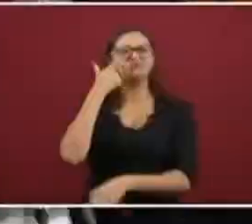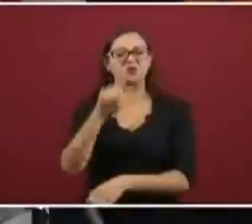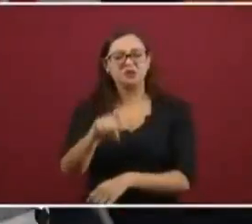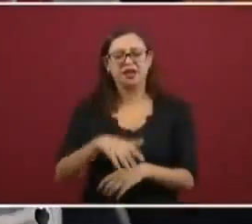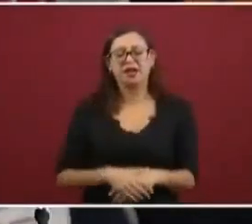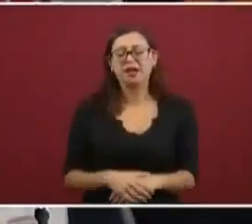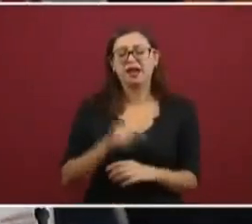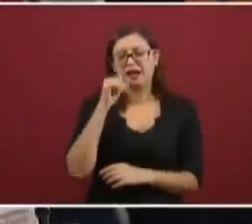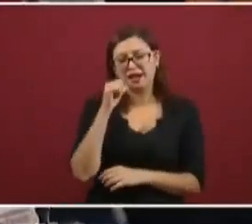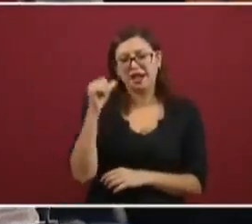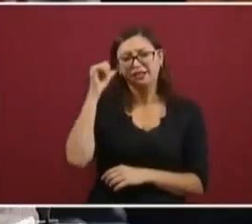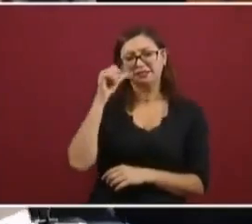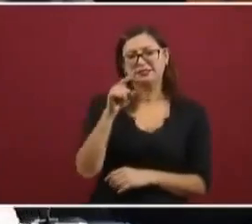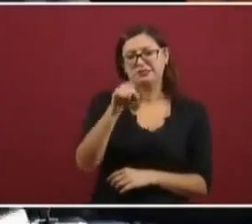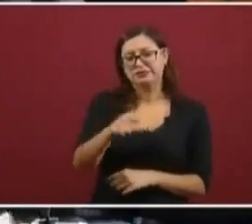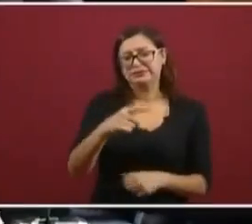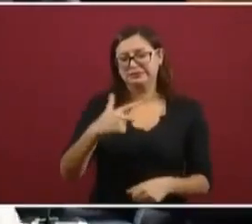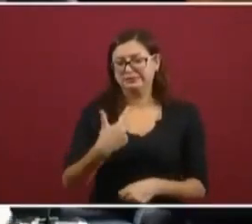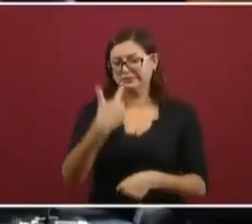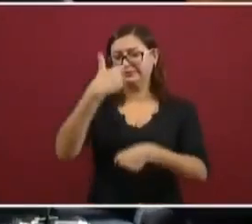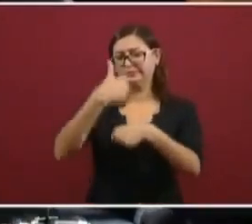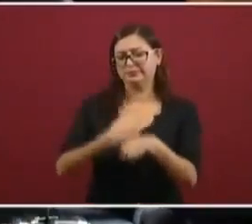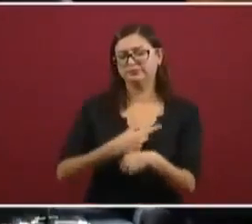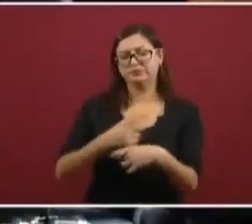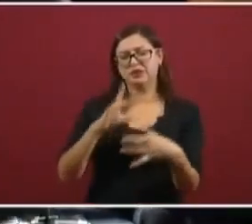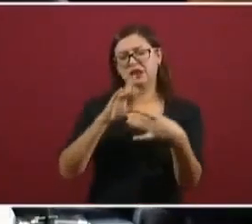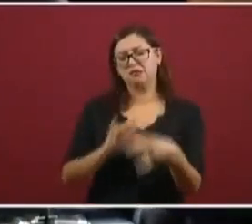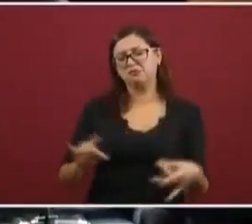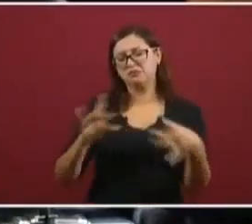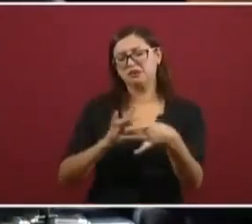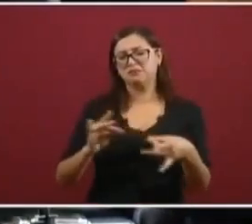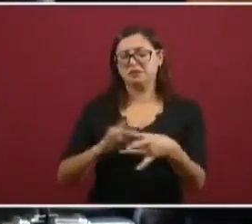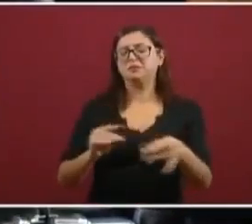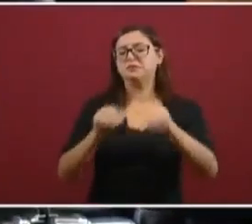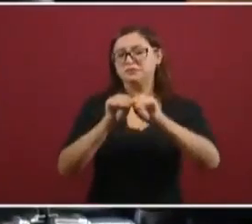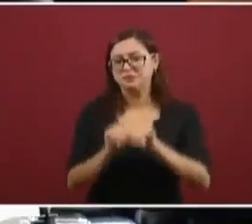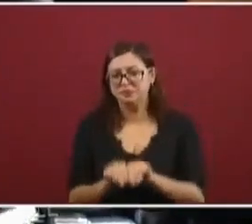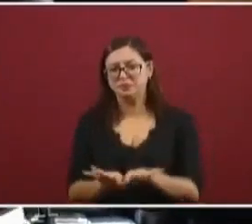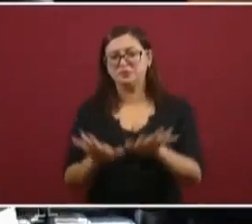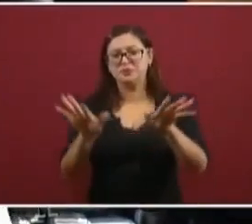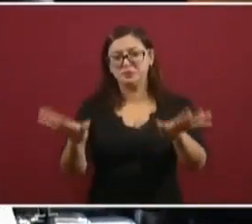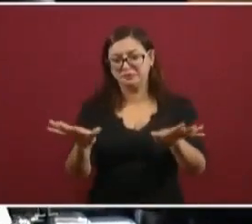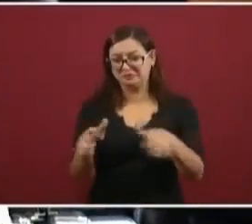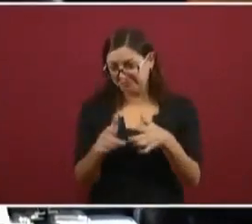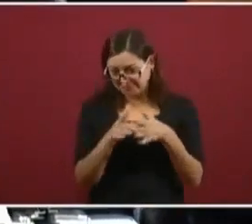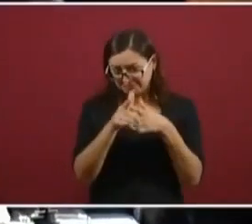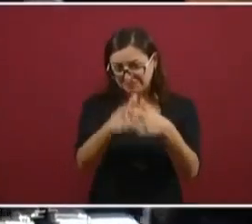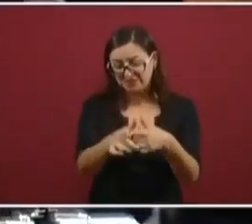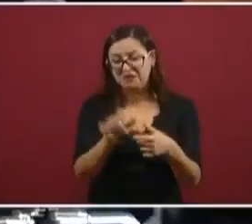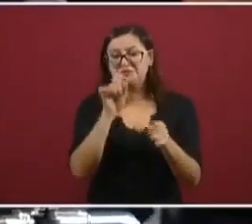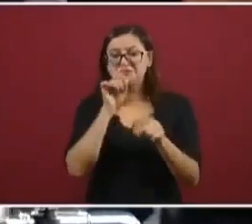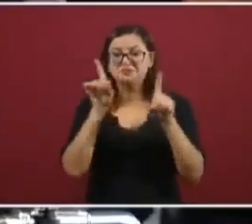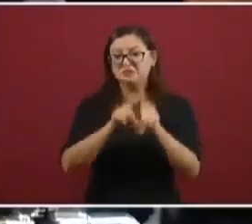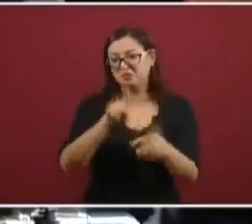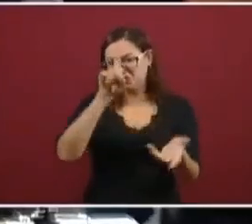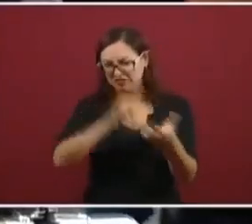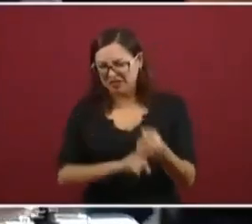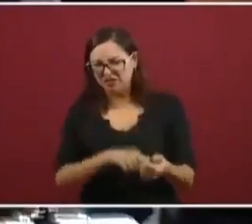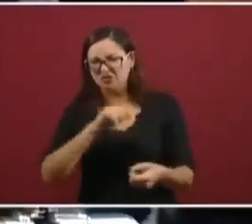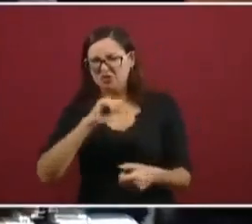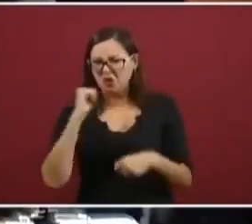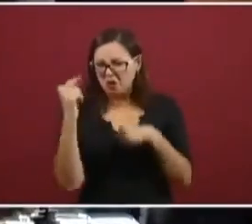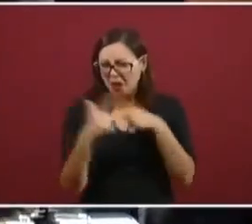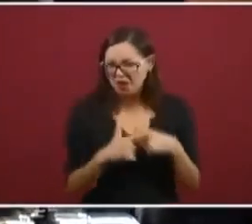en el cual extern su posición saber si esto se continúa y sobre todo dijo usted ayer que había Mano Negra Eh